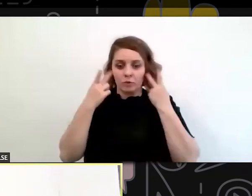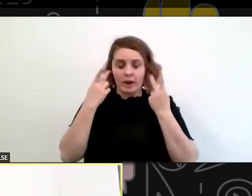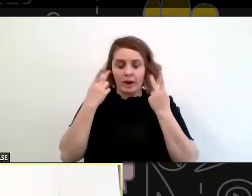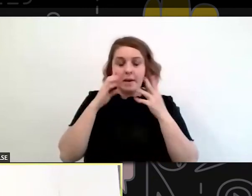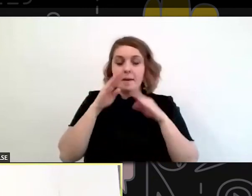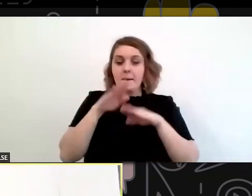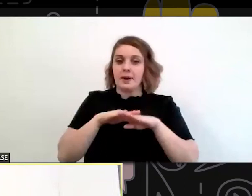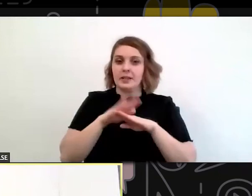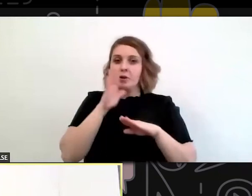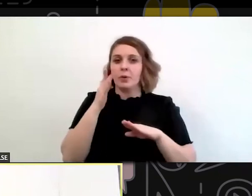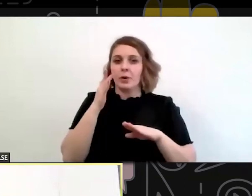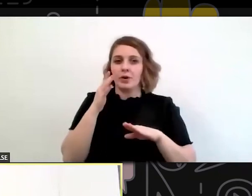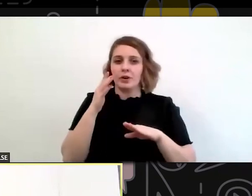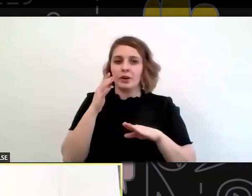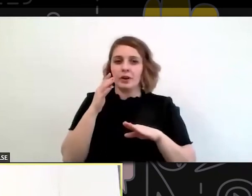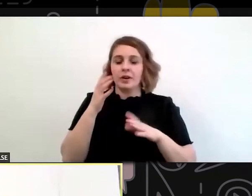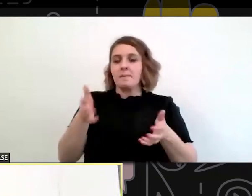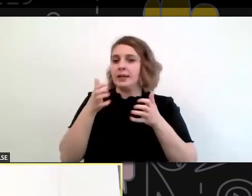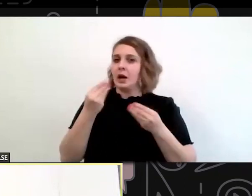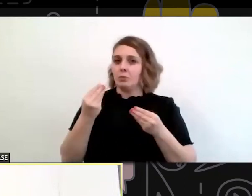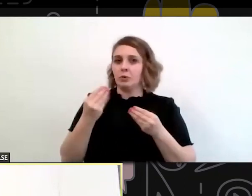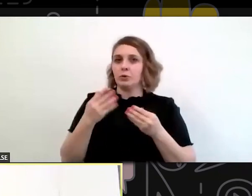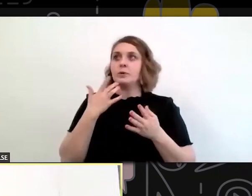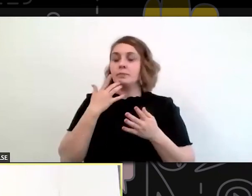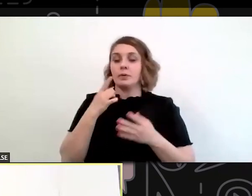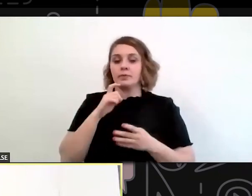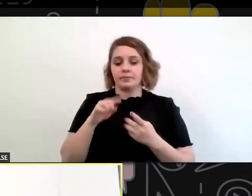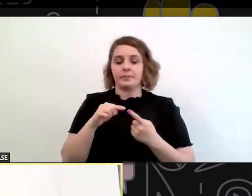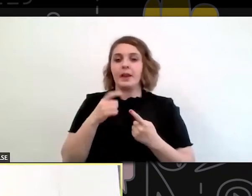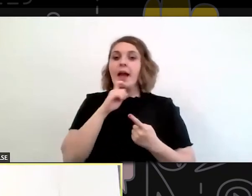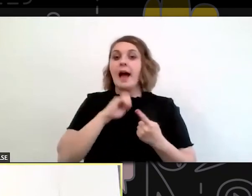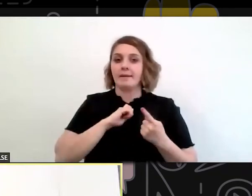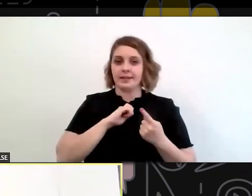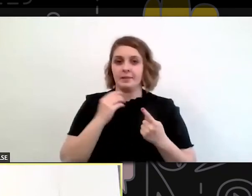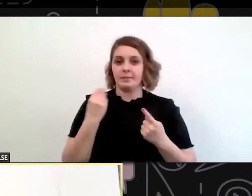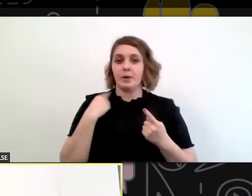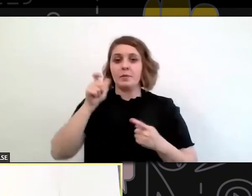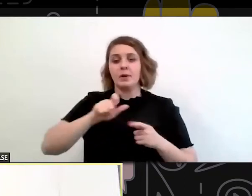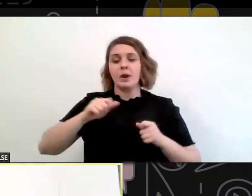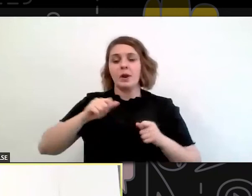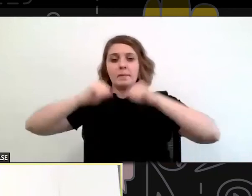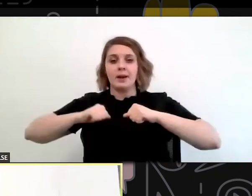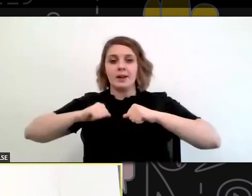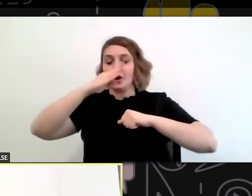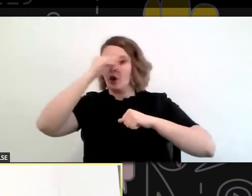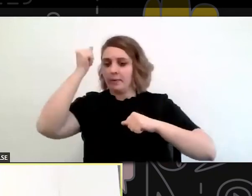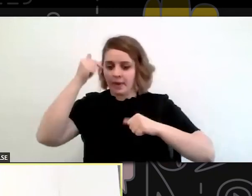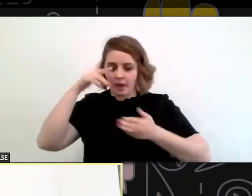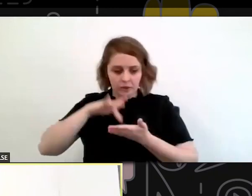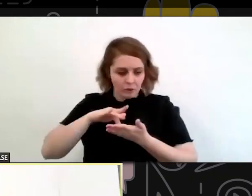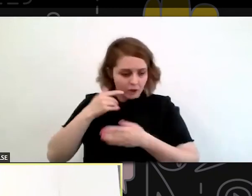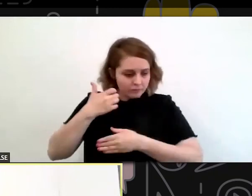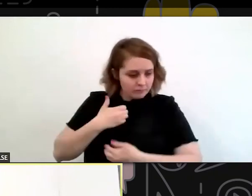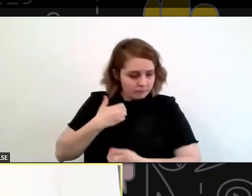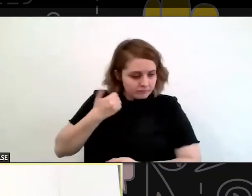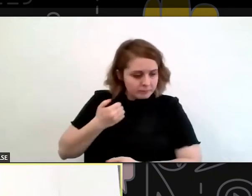tiene muchísimas ventajas. Lo primero que te avisa, las personas mayores se suelen olvidar de si te has puesto la insulina o